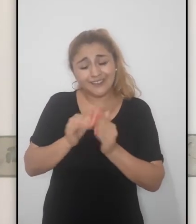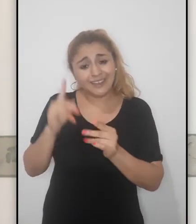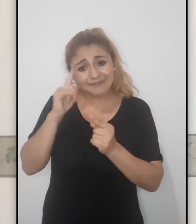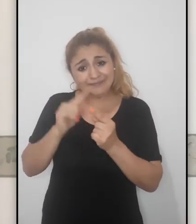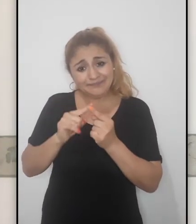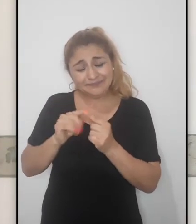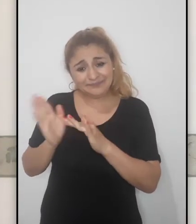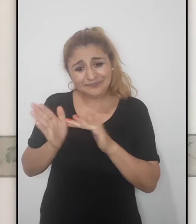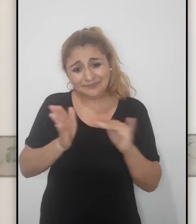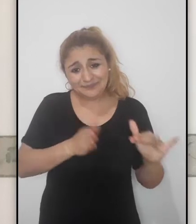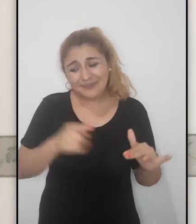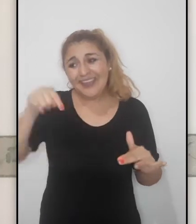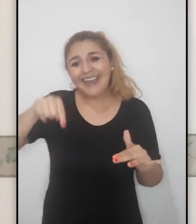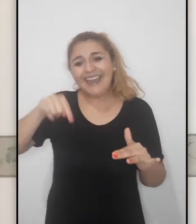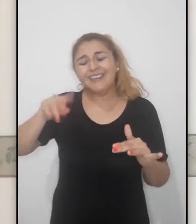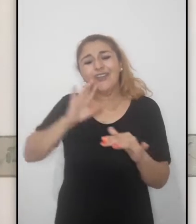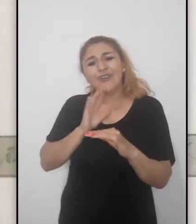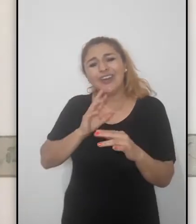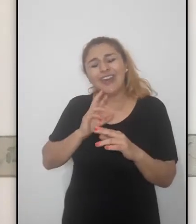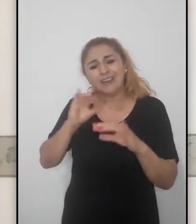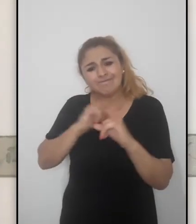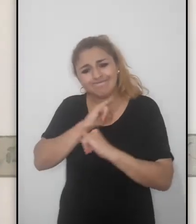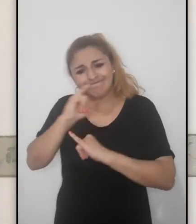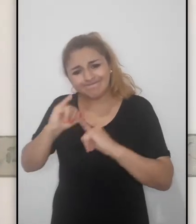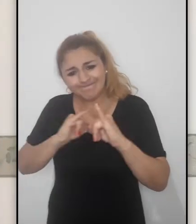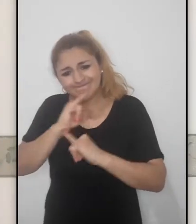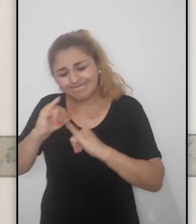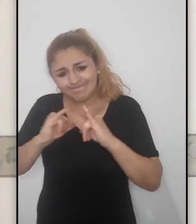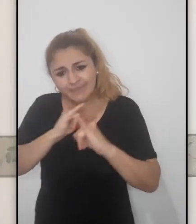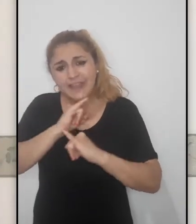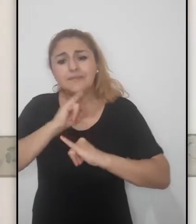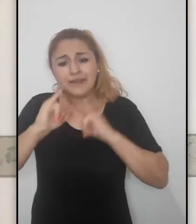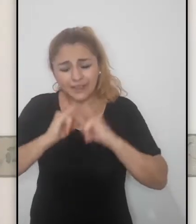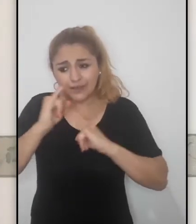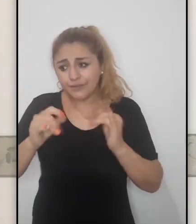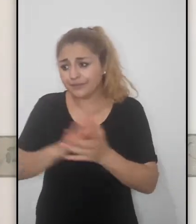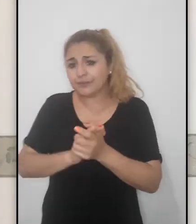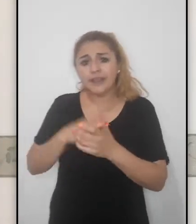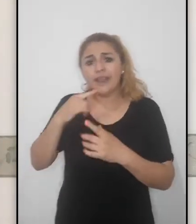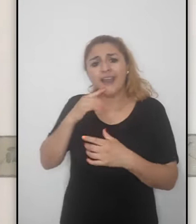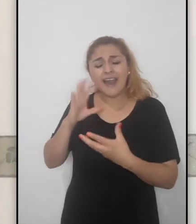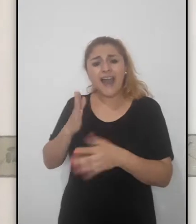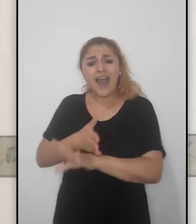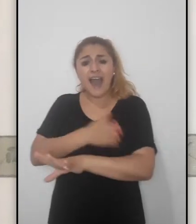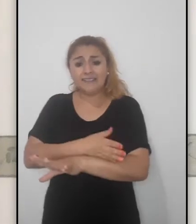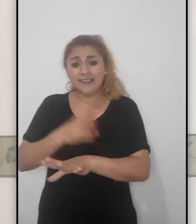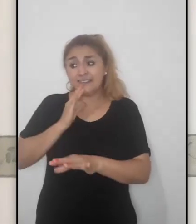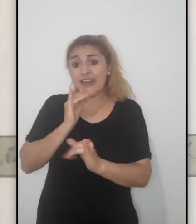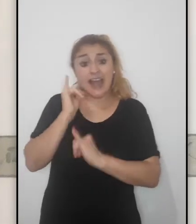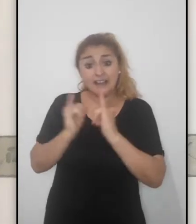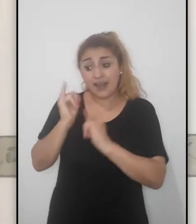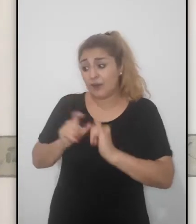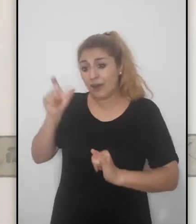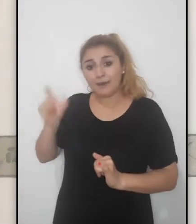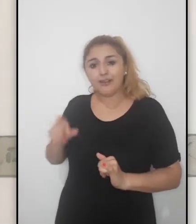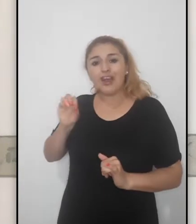para esto la si vine al mundo para hablar de la verdad y todo aquel que está de parte de la verdad me escucha lo que le decía jesús apelar a pila